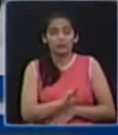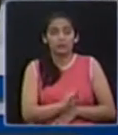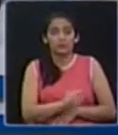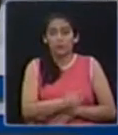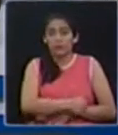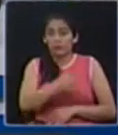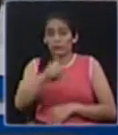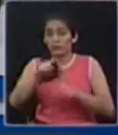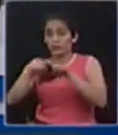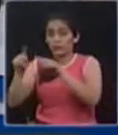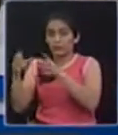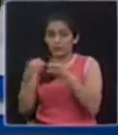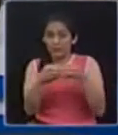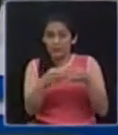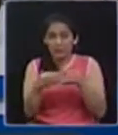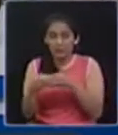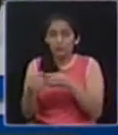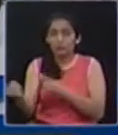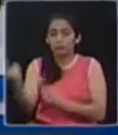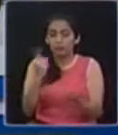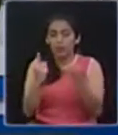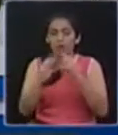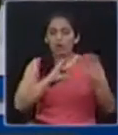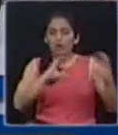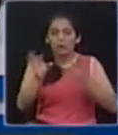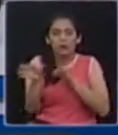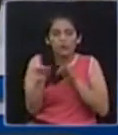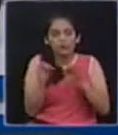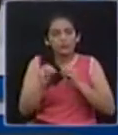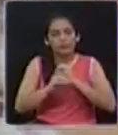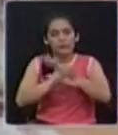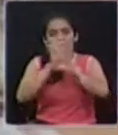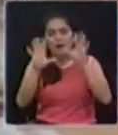sectores para explicar el proceso eleccionario.